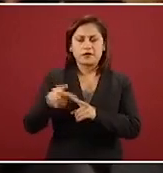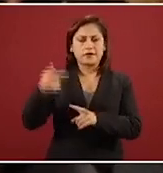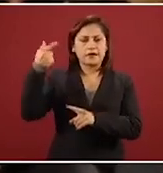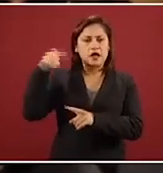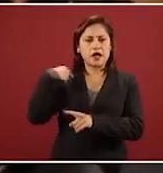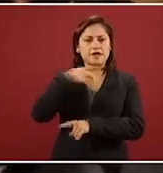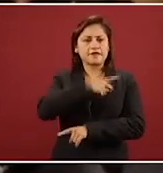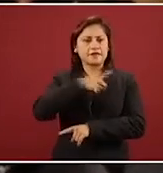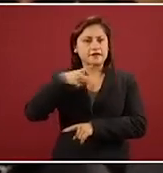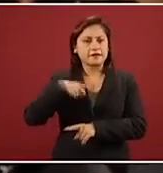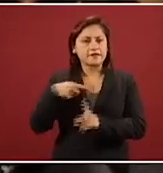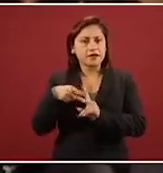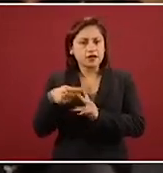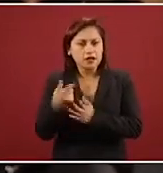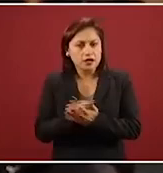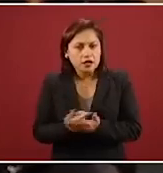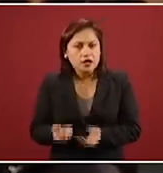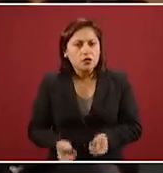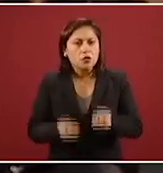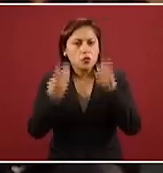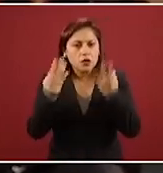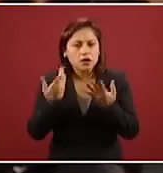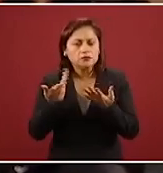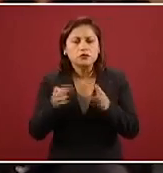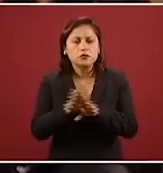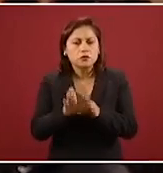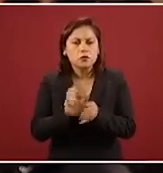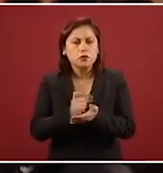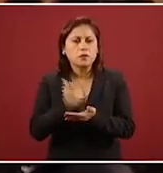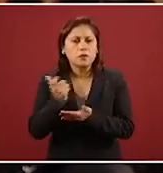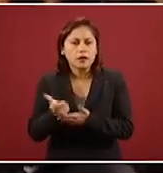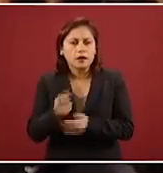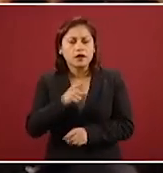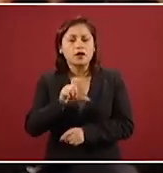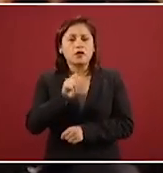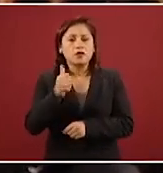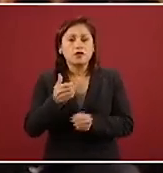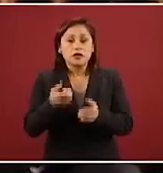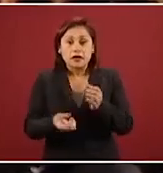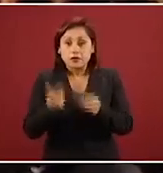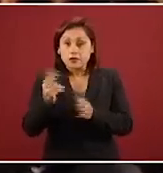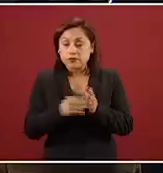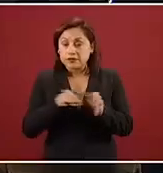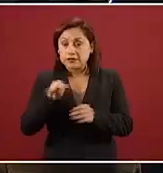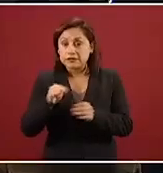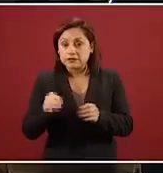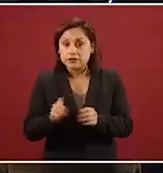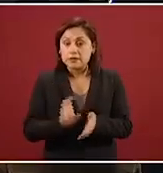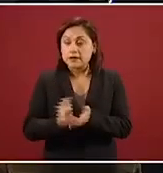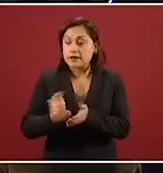adeudos? ¿Cuántos créditos se dieron este año y cuántos se proyectan para el próximo año con las nuevas reglas hacia los trabajadores?